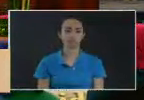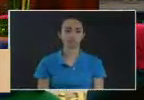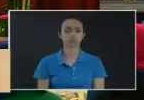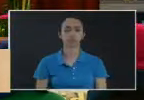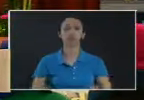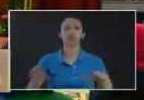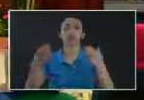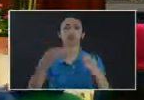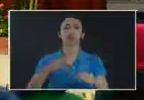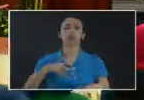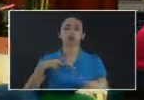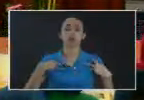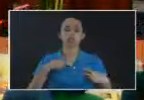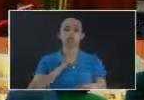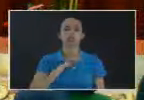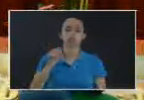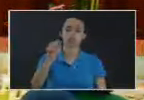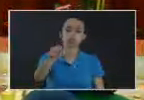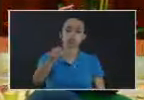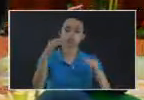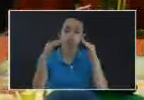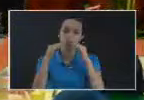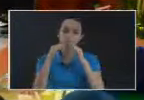¿Cómo has estado en tu casa?